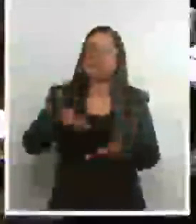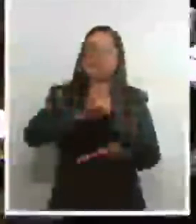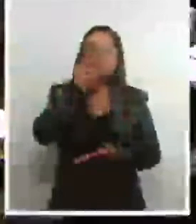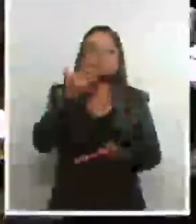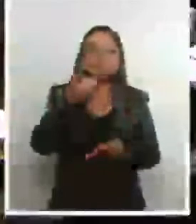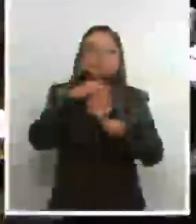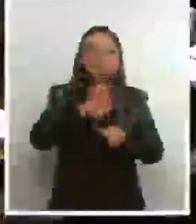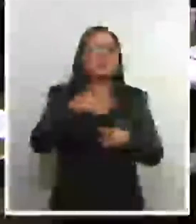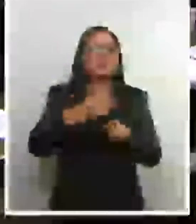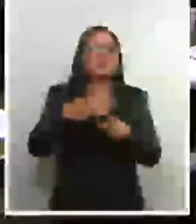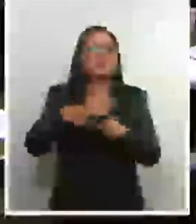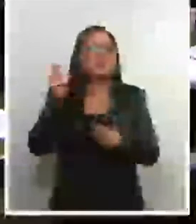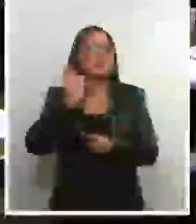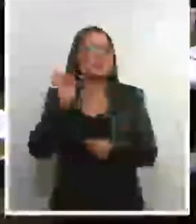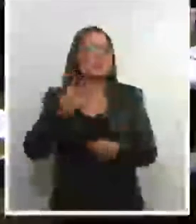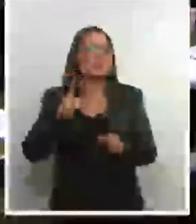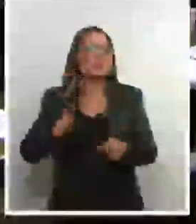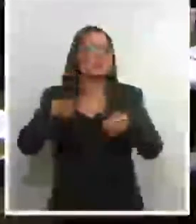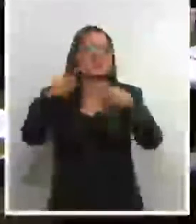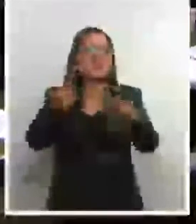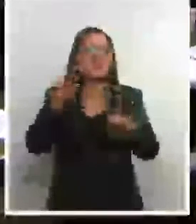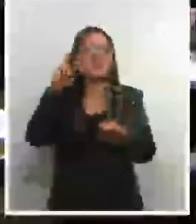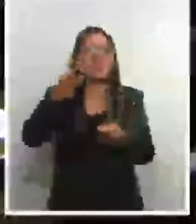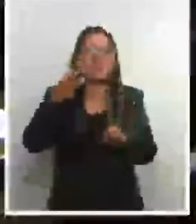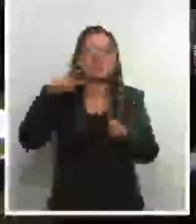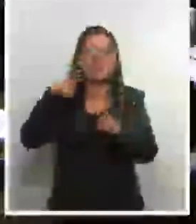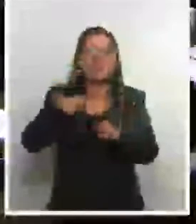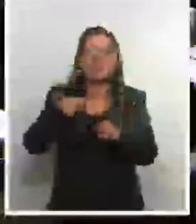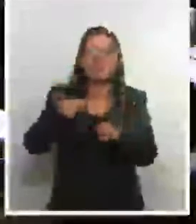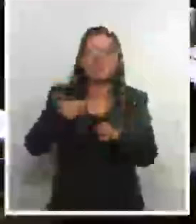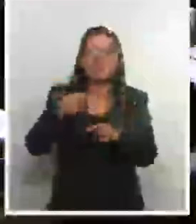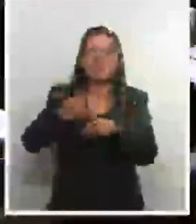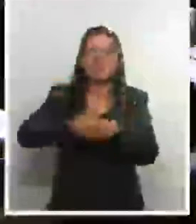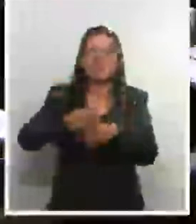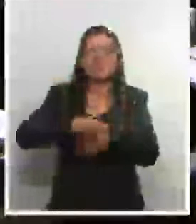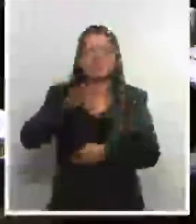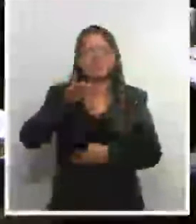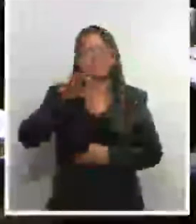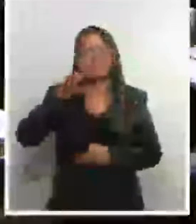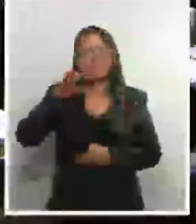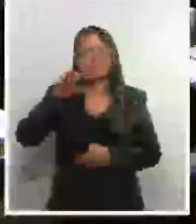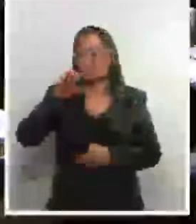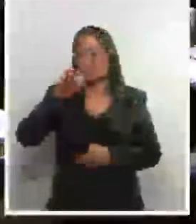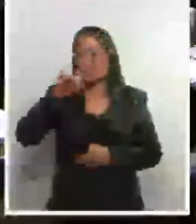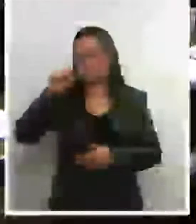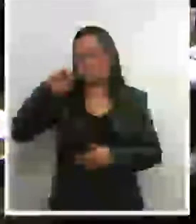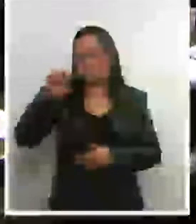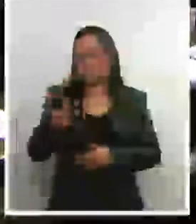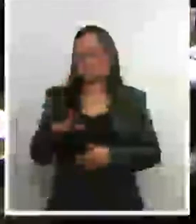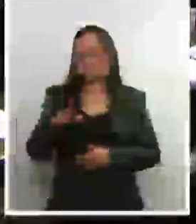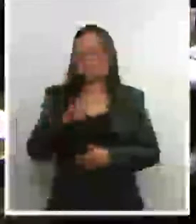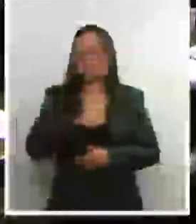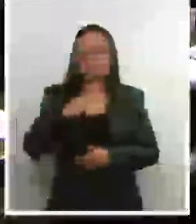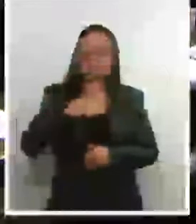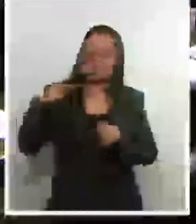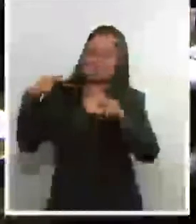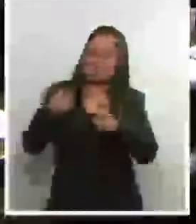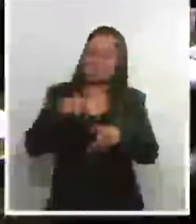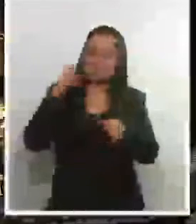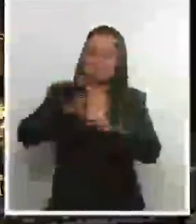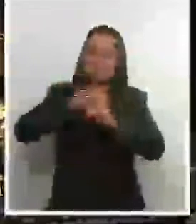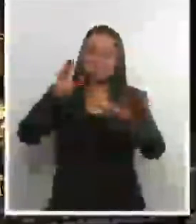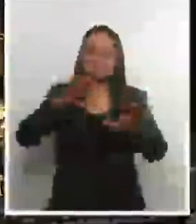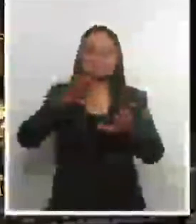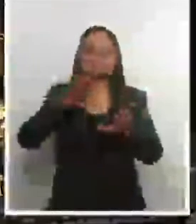error de quienes pudieran ocupar en este sentido la próxima fiscalía, tuvieran que necesariamente